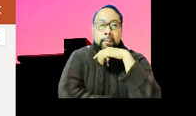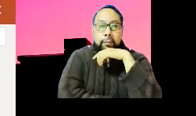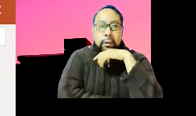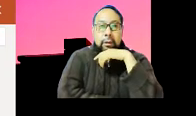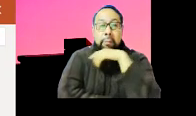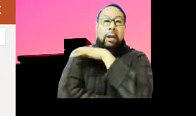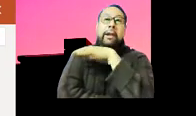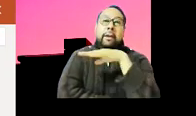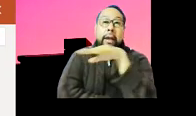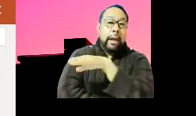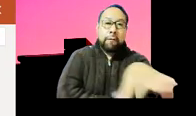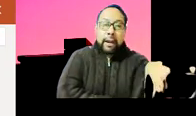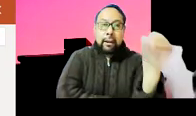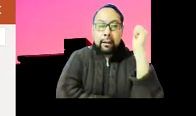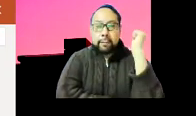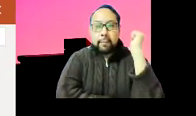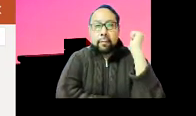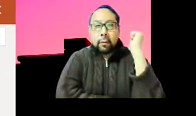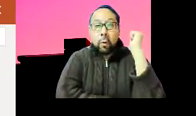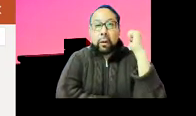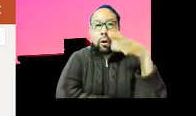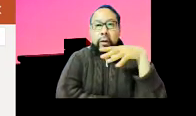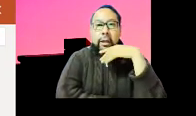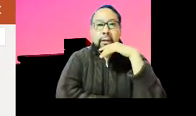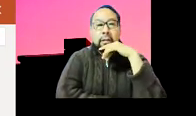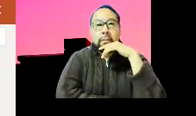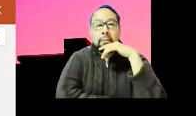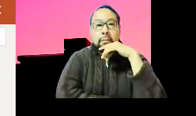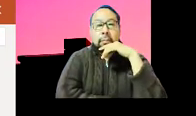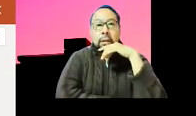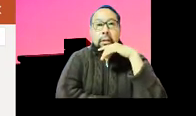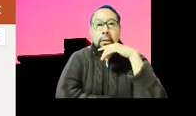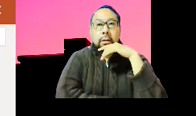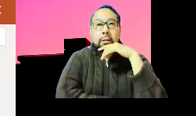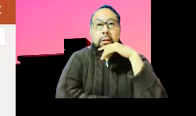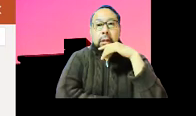industrias se vuelven ecofriendly o ecológicas,